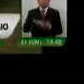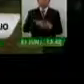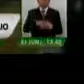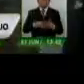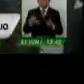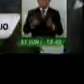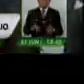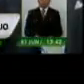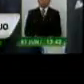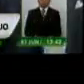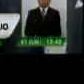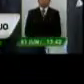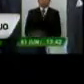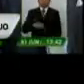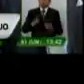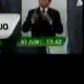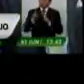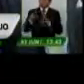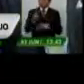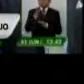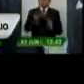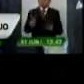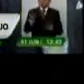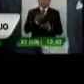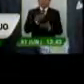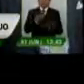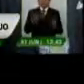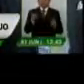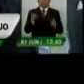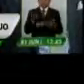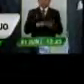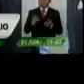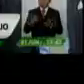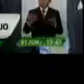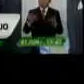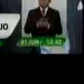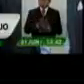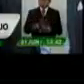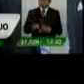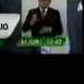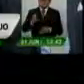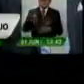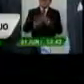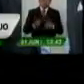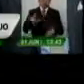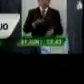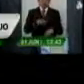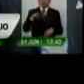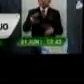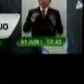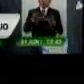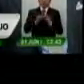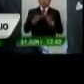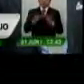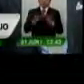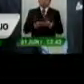dólares. Consultaba al ministro de Economía y Planificación si con las nuevas inversiones podemos crecer todavía en temas